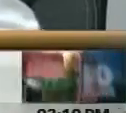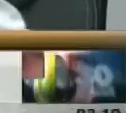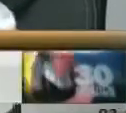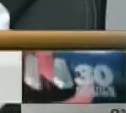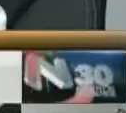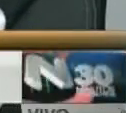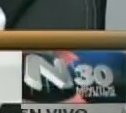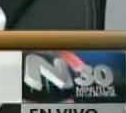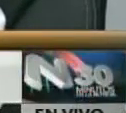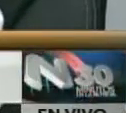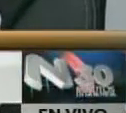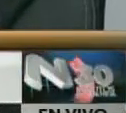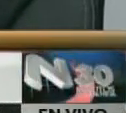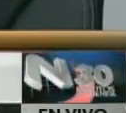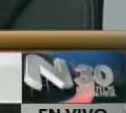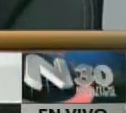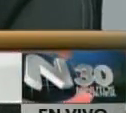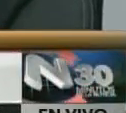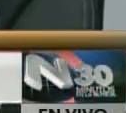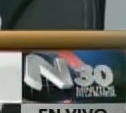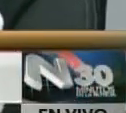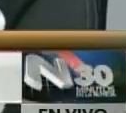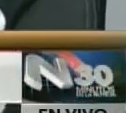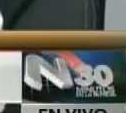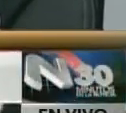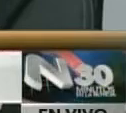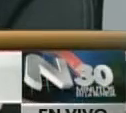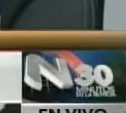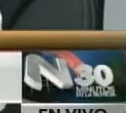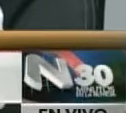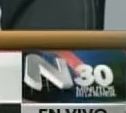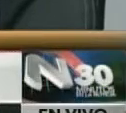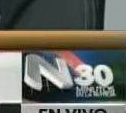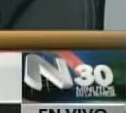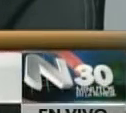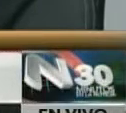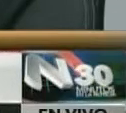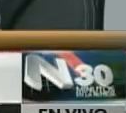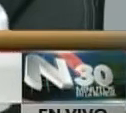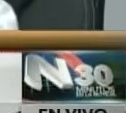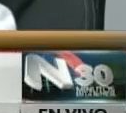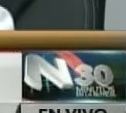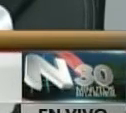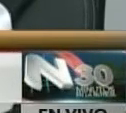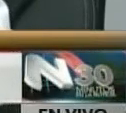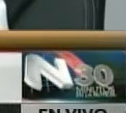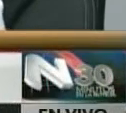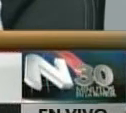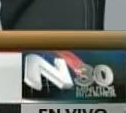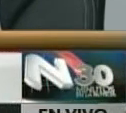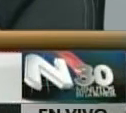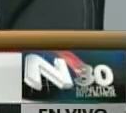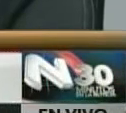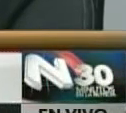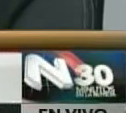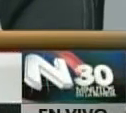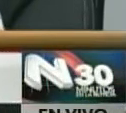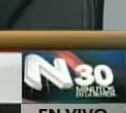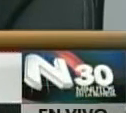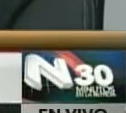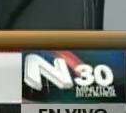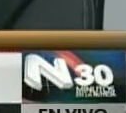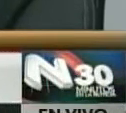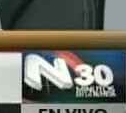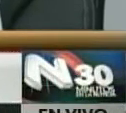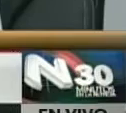FARC, mecanismos para los desarrollos legislativos también, que serán abundantes, para llevar a